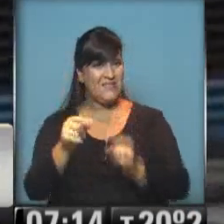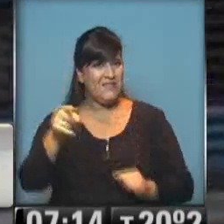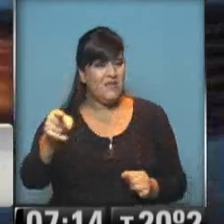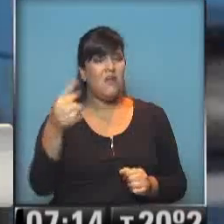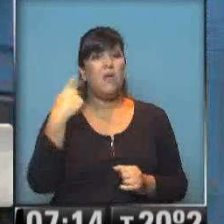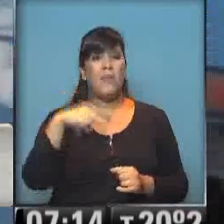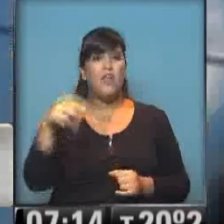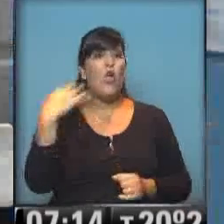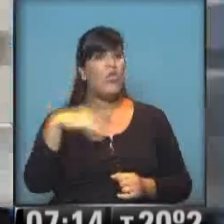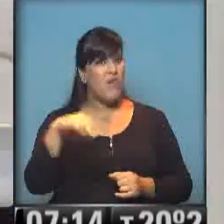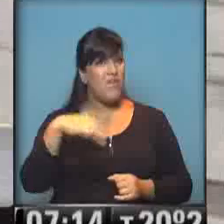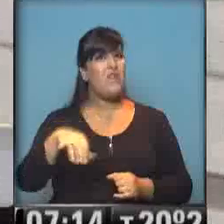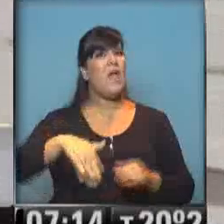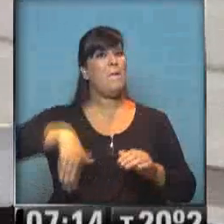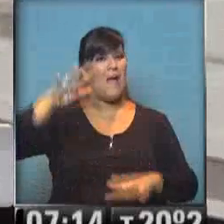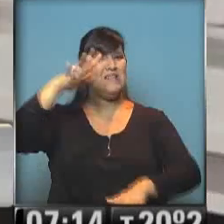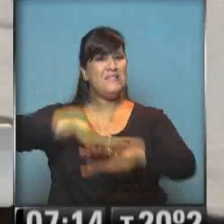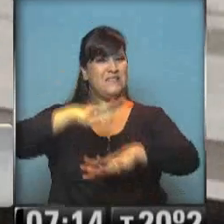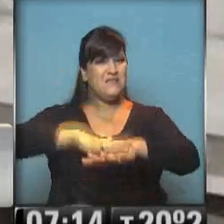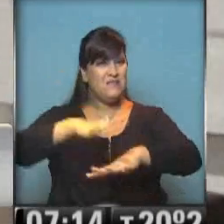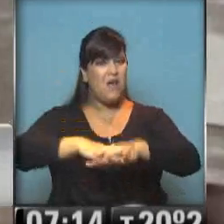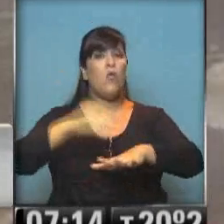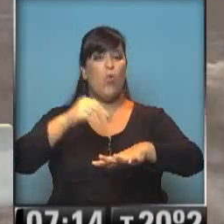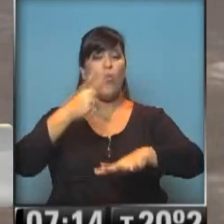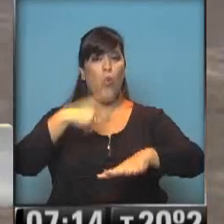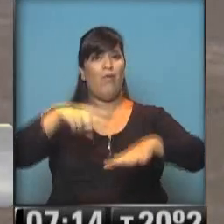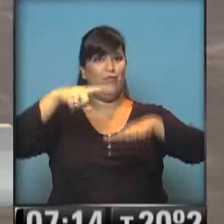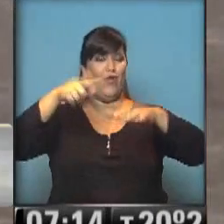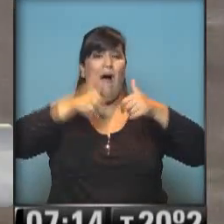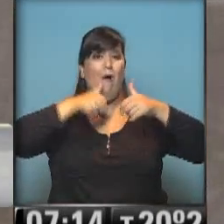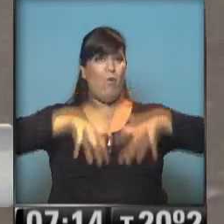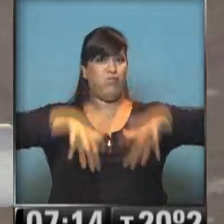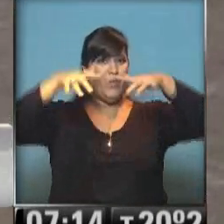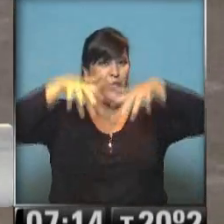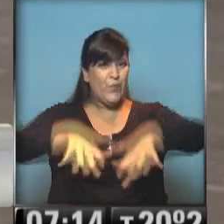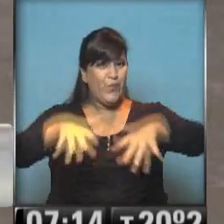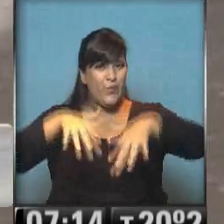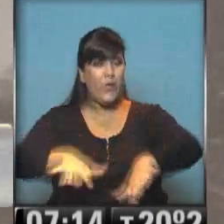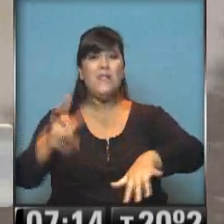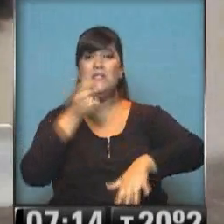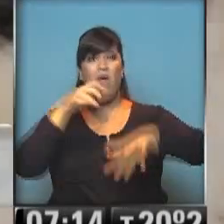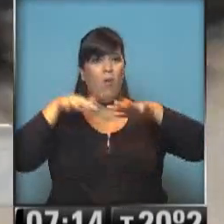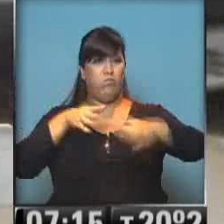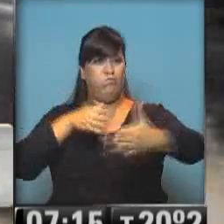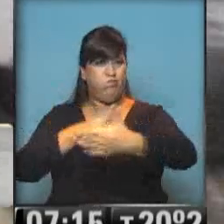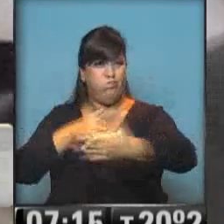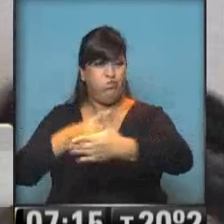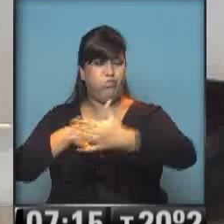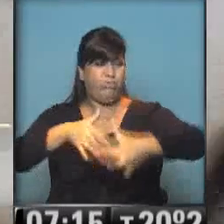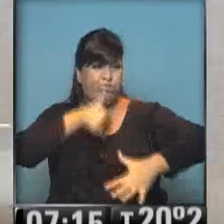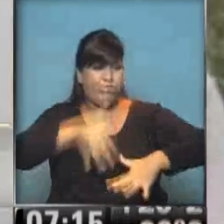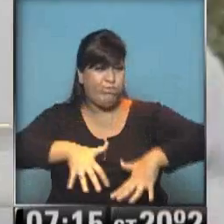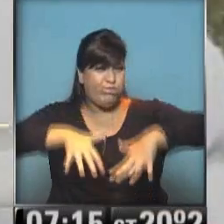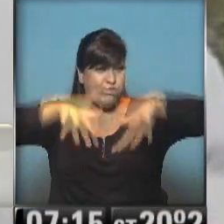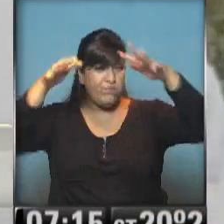digamos, debería tener más alcantarillas, pues así, cuando esto ocurre, el agua pasa. Porque si no pasa el agua, se forma una especie de embalse. Las cartas de suelo